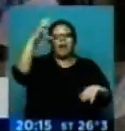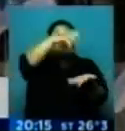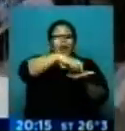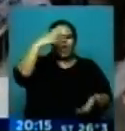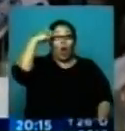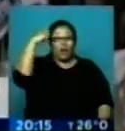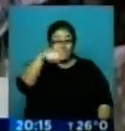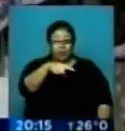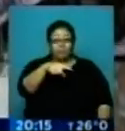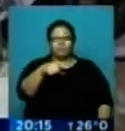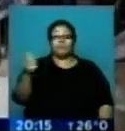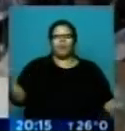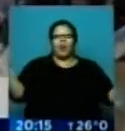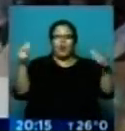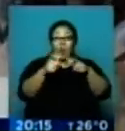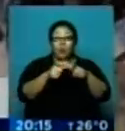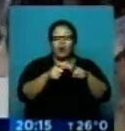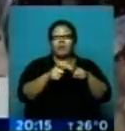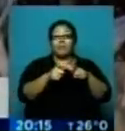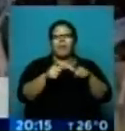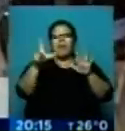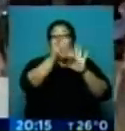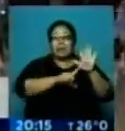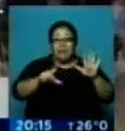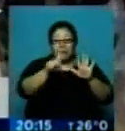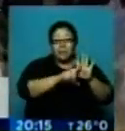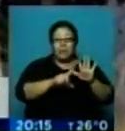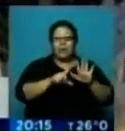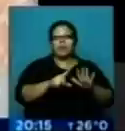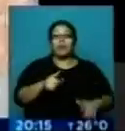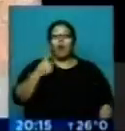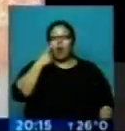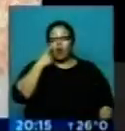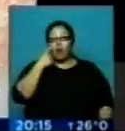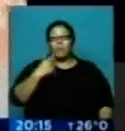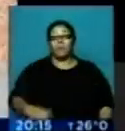Legislativa, máximo órgano popular y federal de nuestro país.